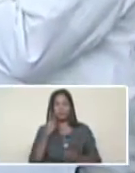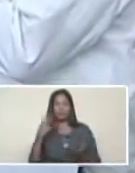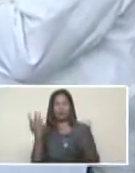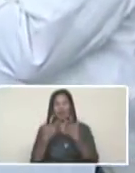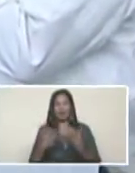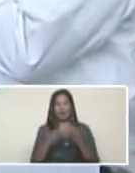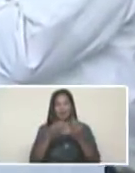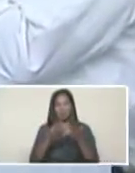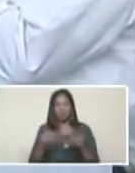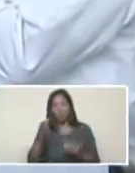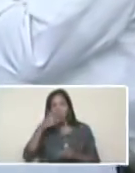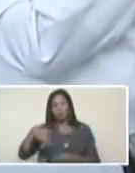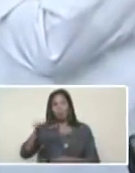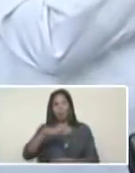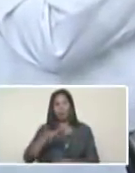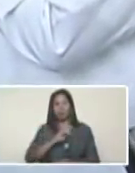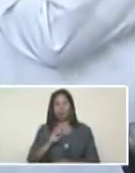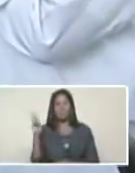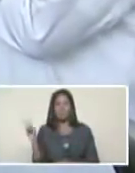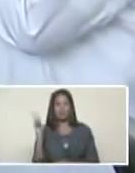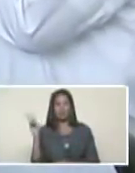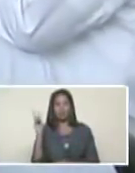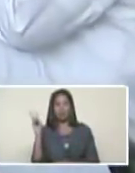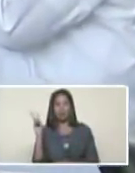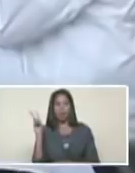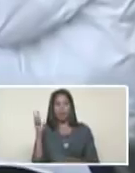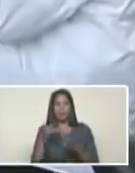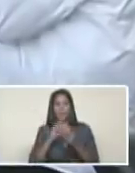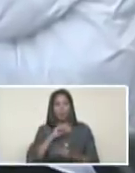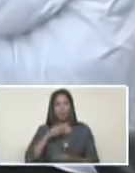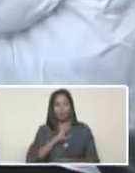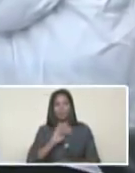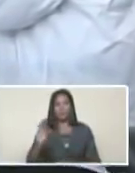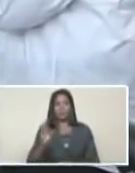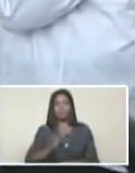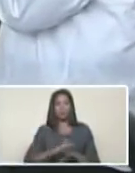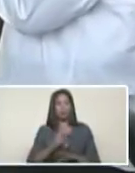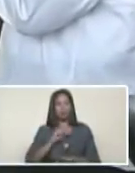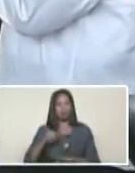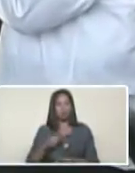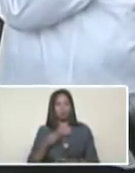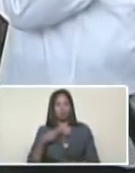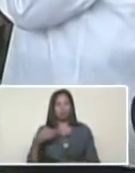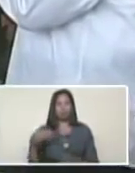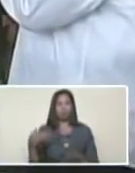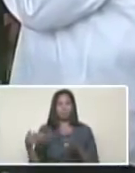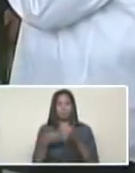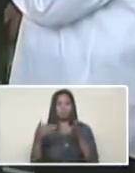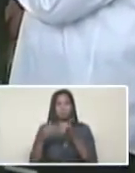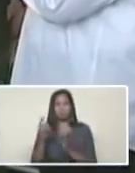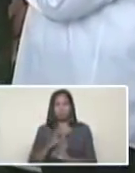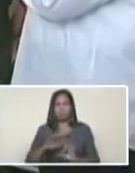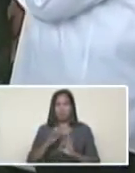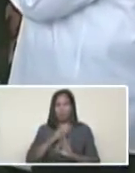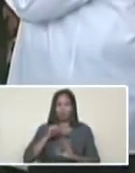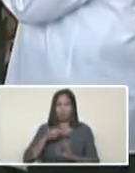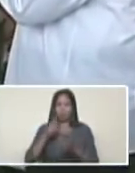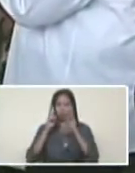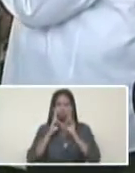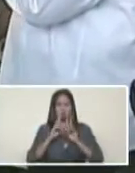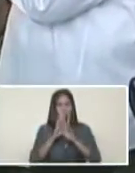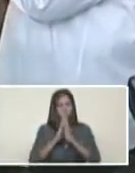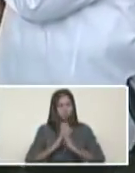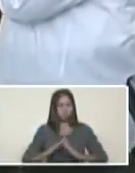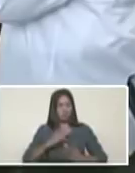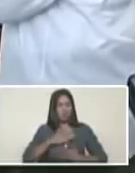todo el pueblo de Venezuela por nuestra patria, porque nosotros no nos metemos con nadie, nosotros no agredimos a